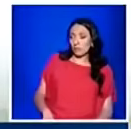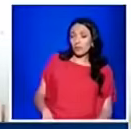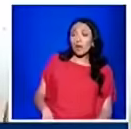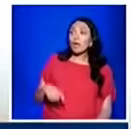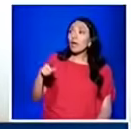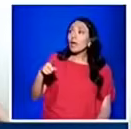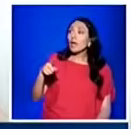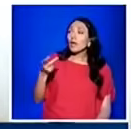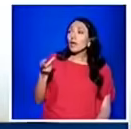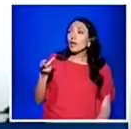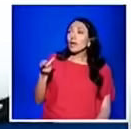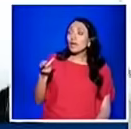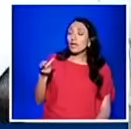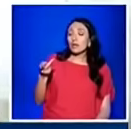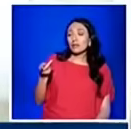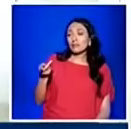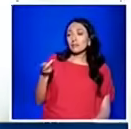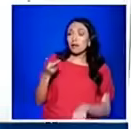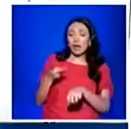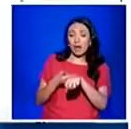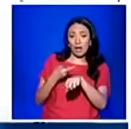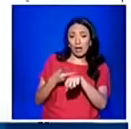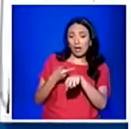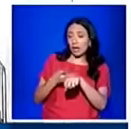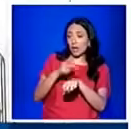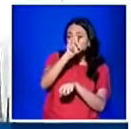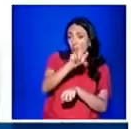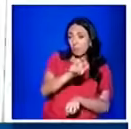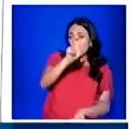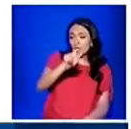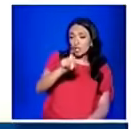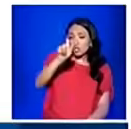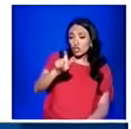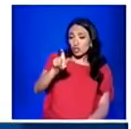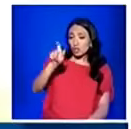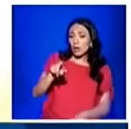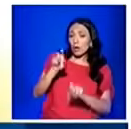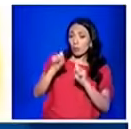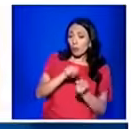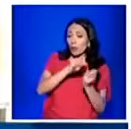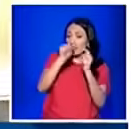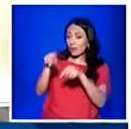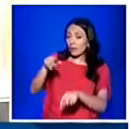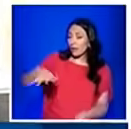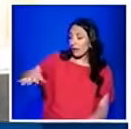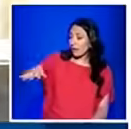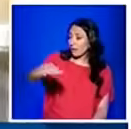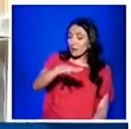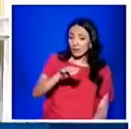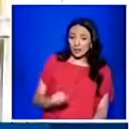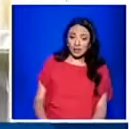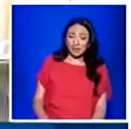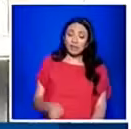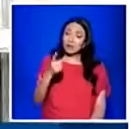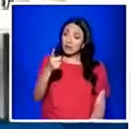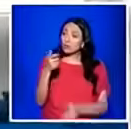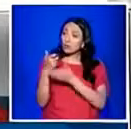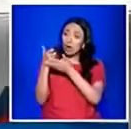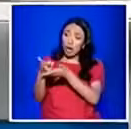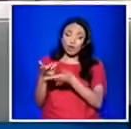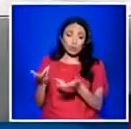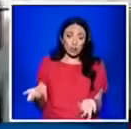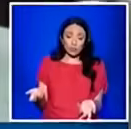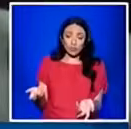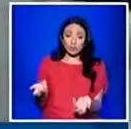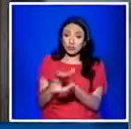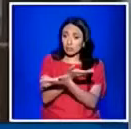siempre son los más adecuados para que todas las personas que quieran puedan acudir a ellos. Y esta es una herramienta. Tenemos aquí,